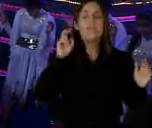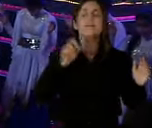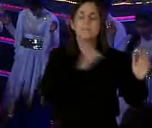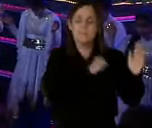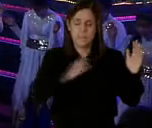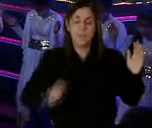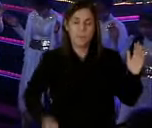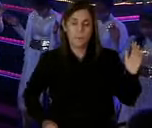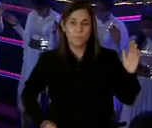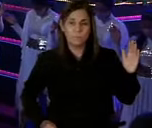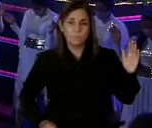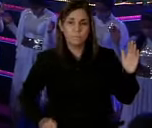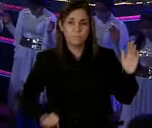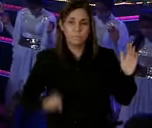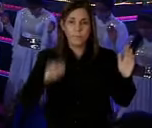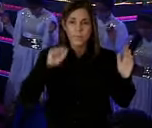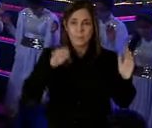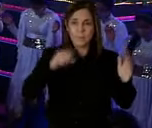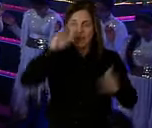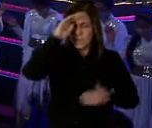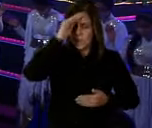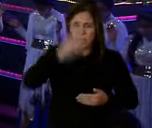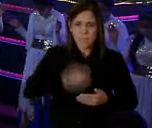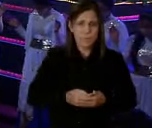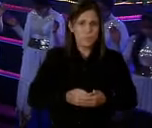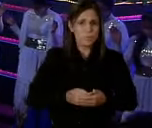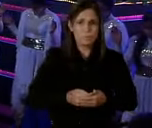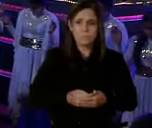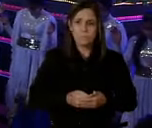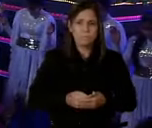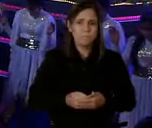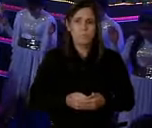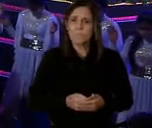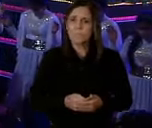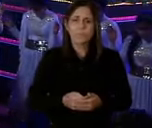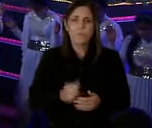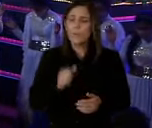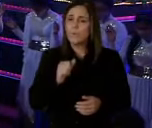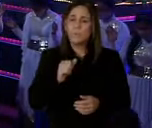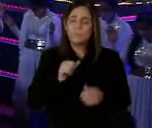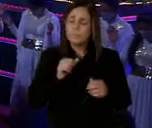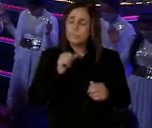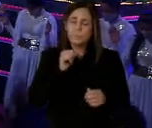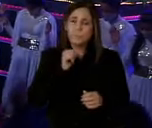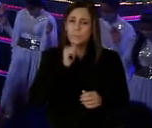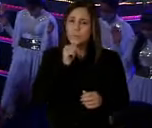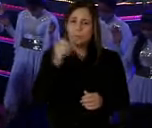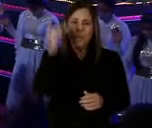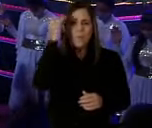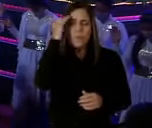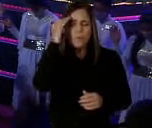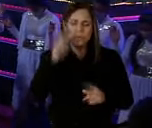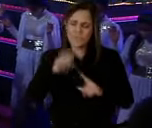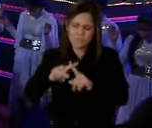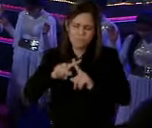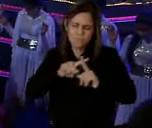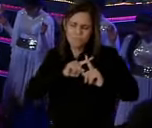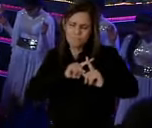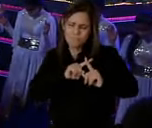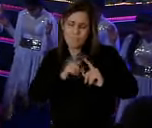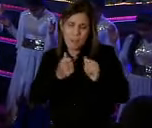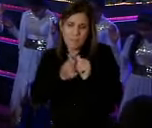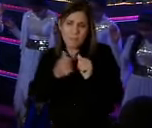si los hijos todavía no han conocido al Señor o están apartados, reclamamos esos hijos para ti, Padre